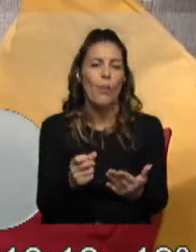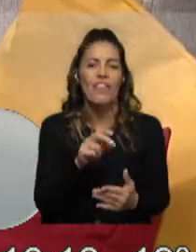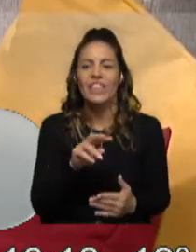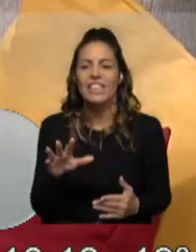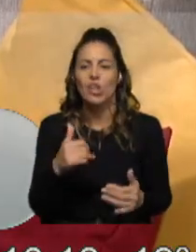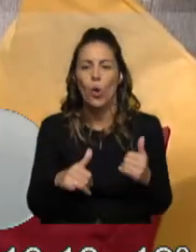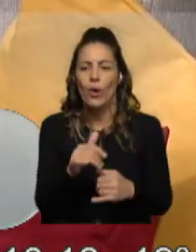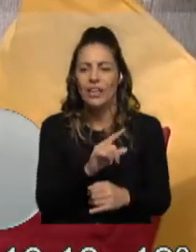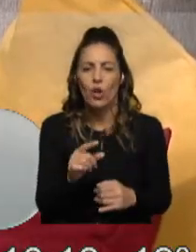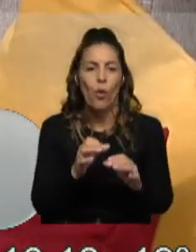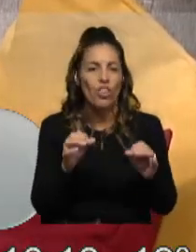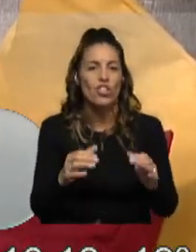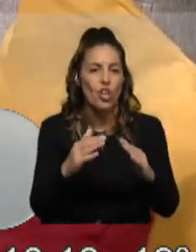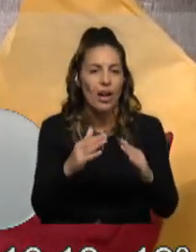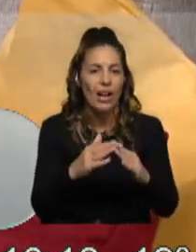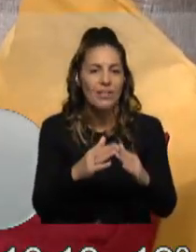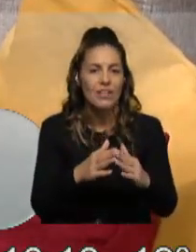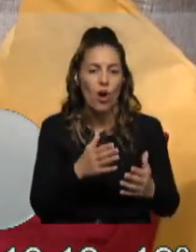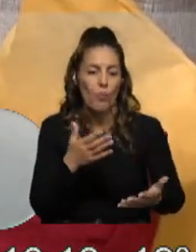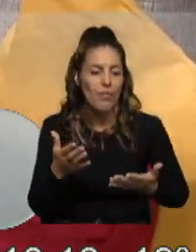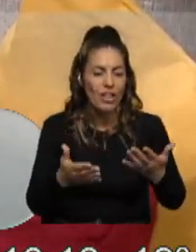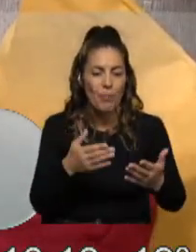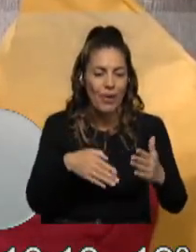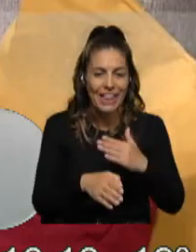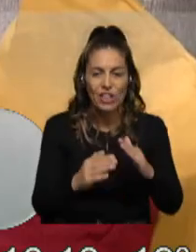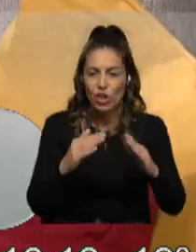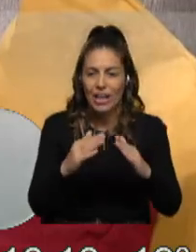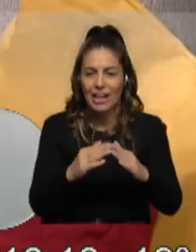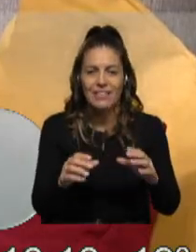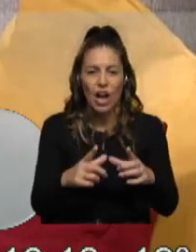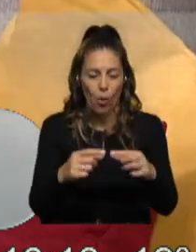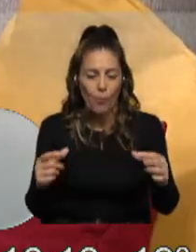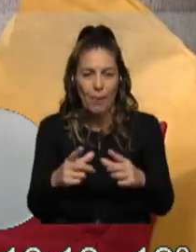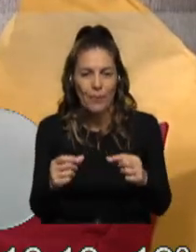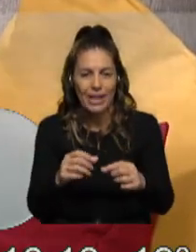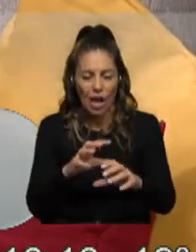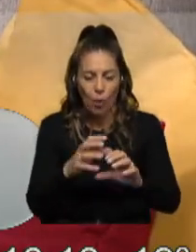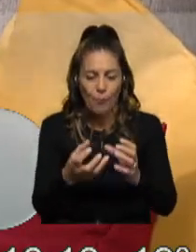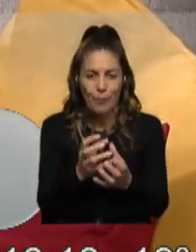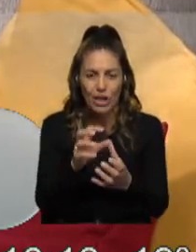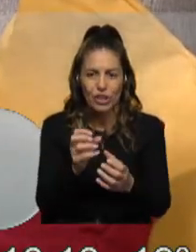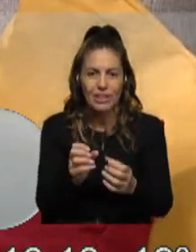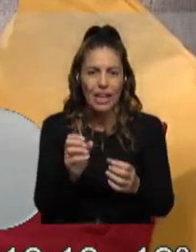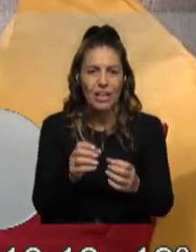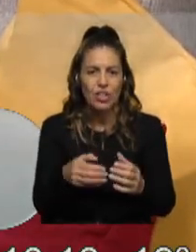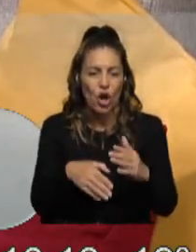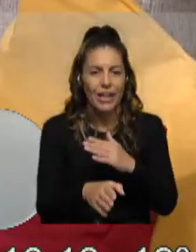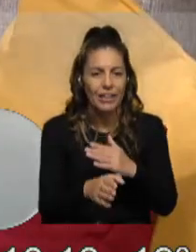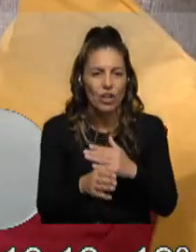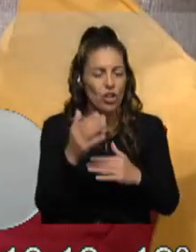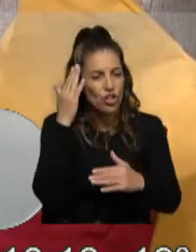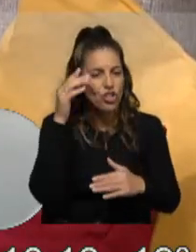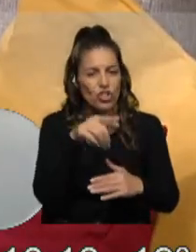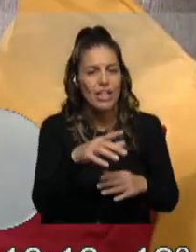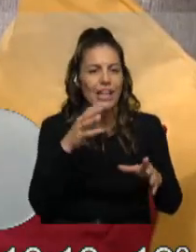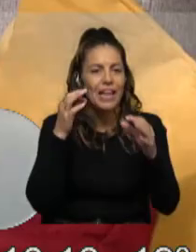es cuando llego a casa o cuando me voy a mover dentro de casa, agarro un papel, hago varias pelotitas, entonces entro y yo sé que el loco está, o la